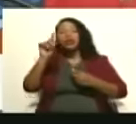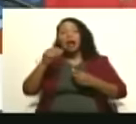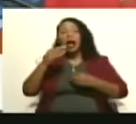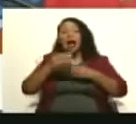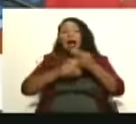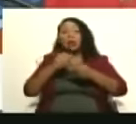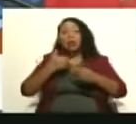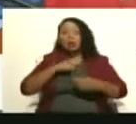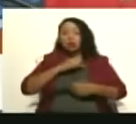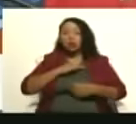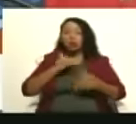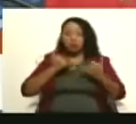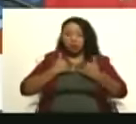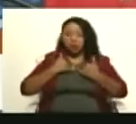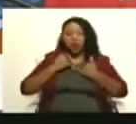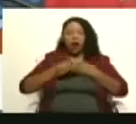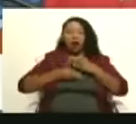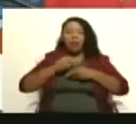ejercer nuestro derecho